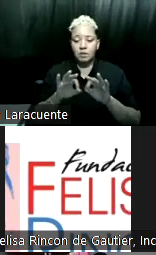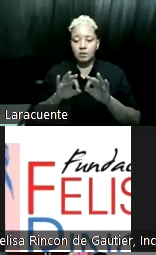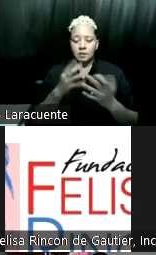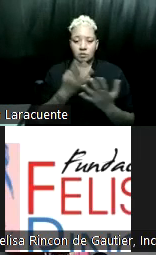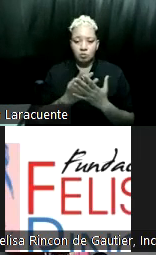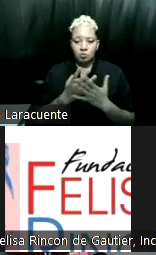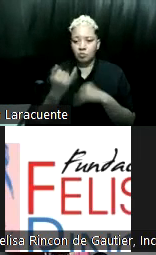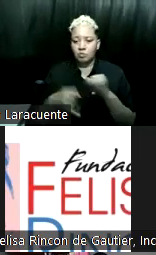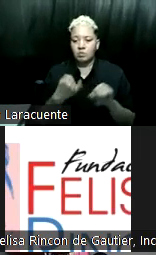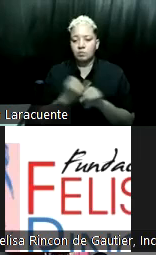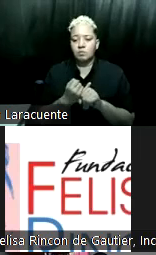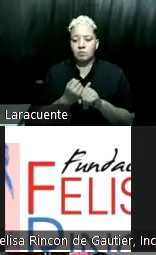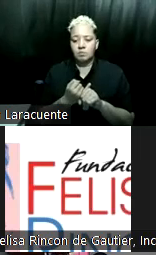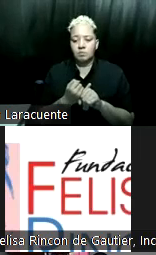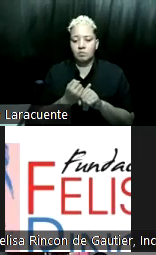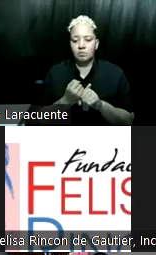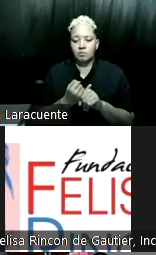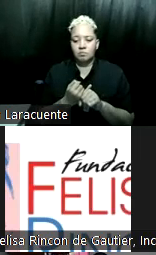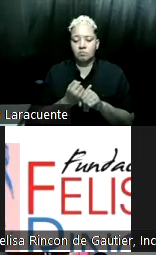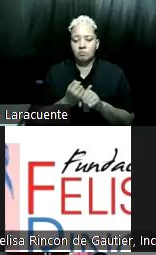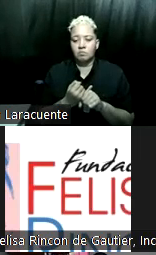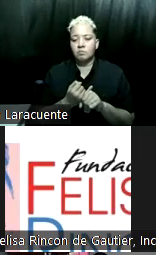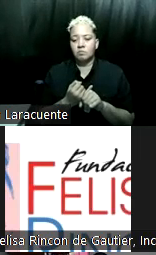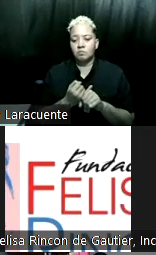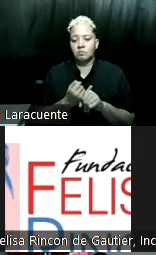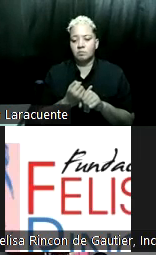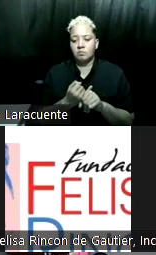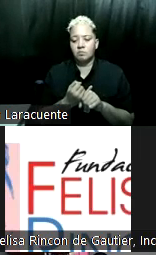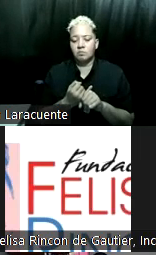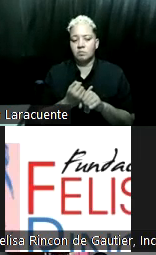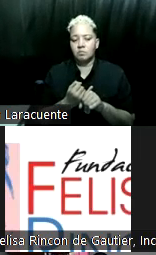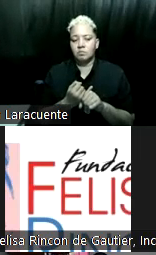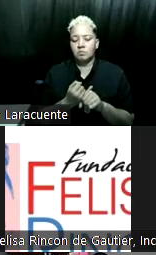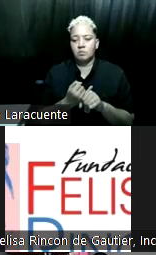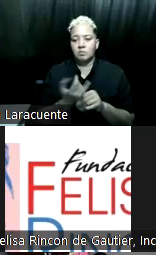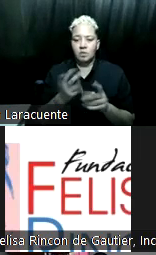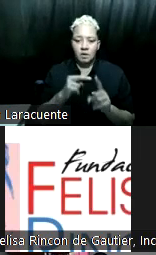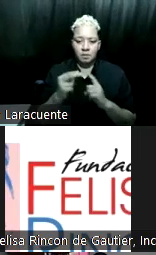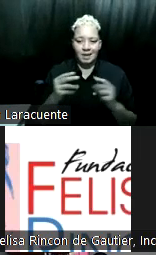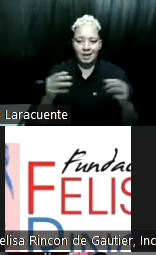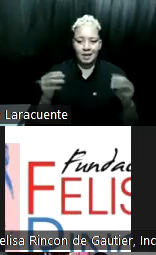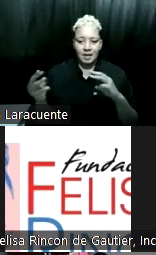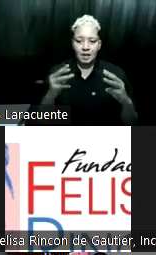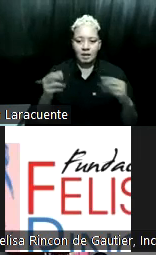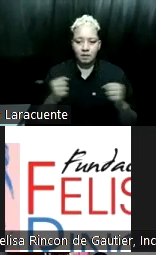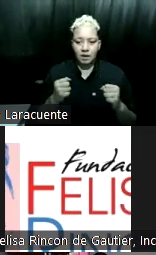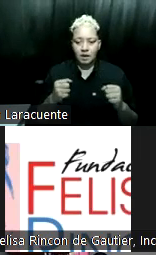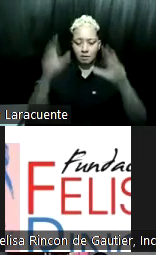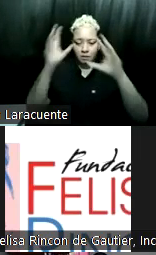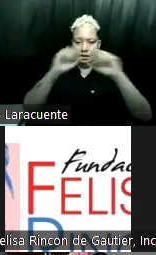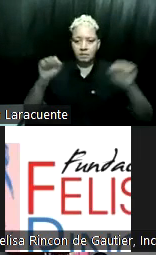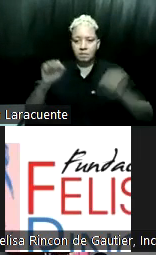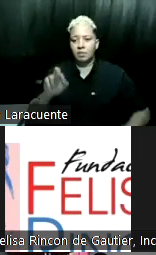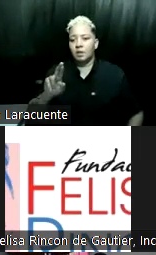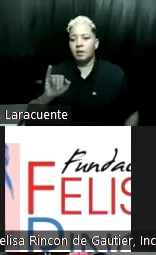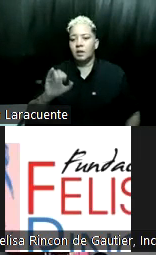noticias internacionales, y hablando pues de aspectos de Guerra Fría, fueron el presidente Richard